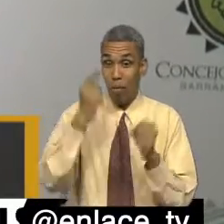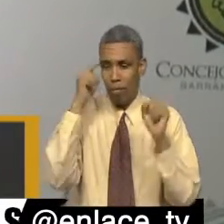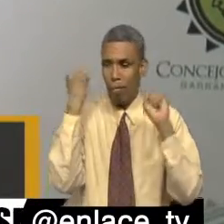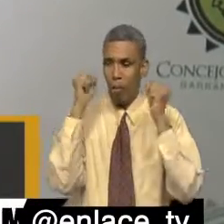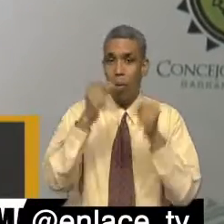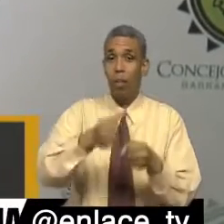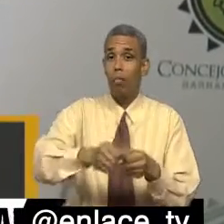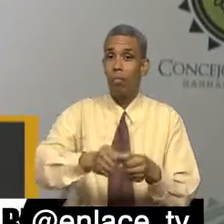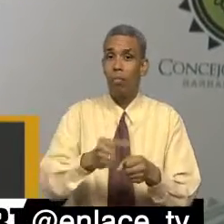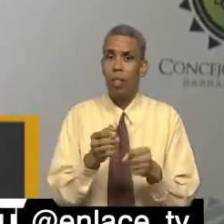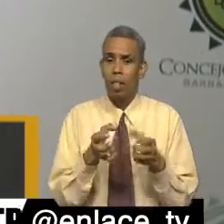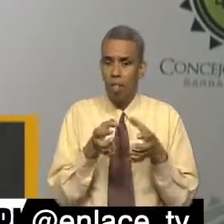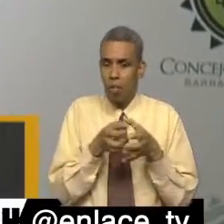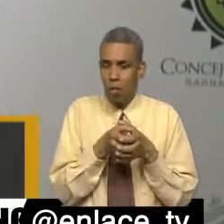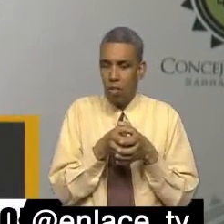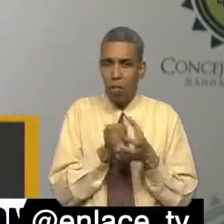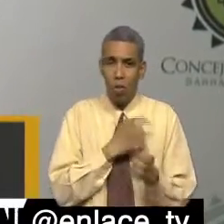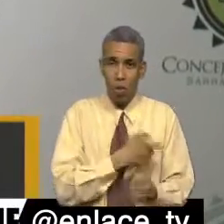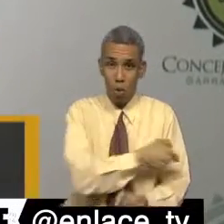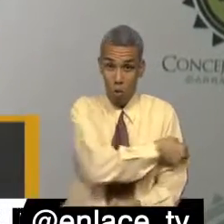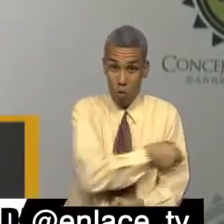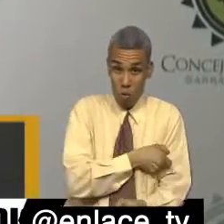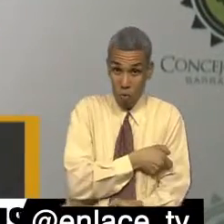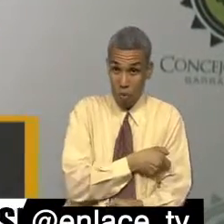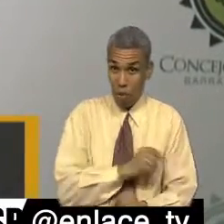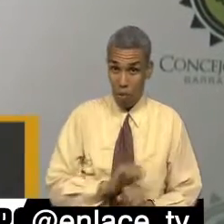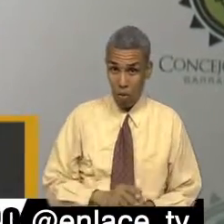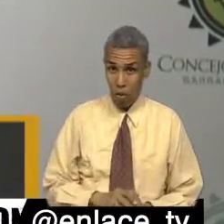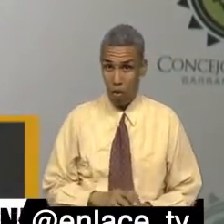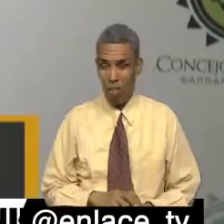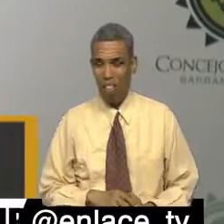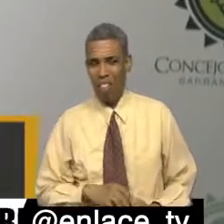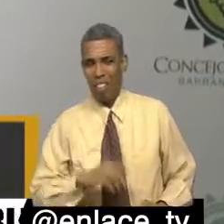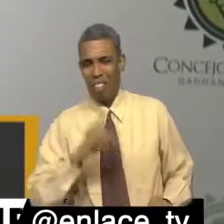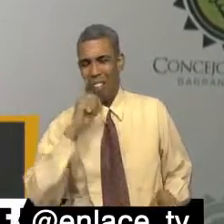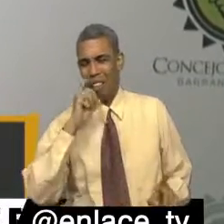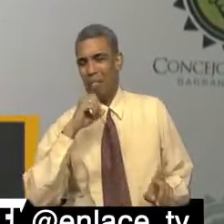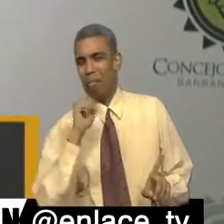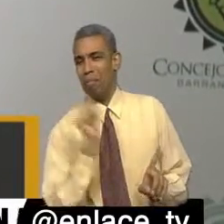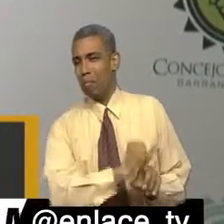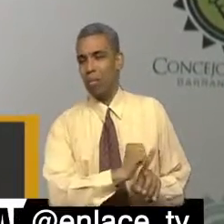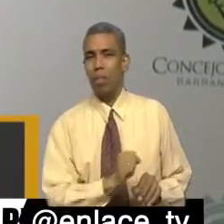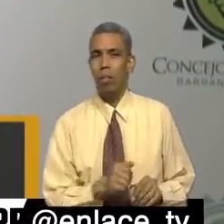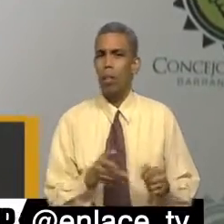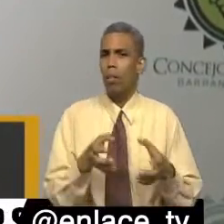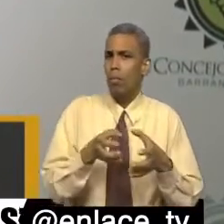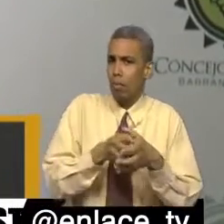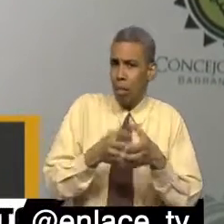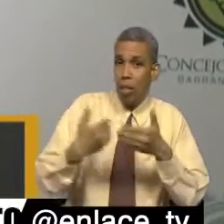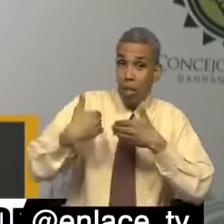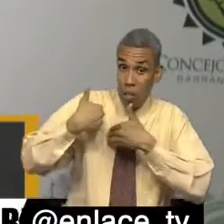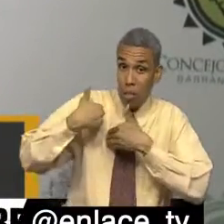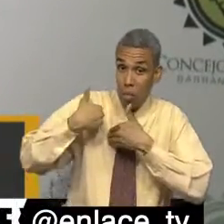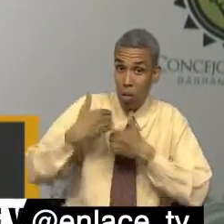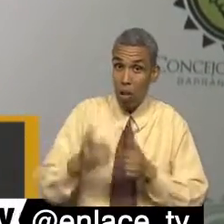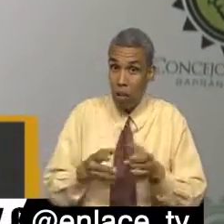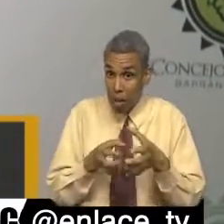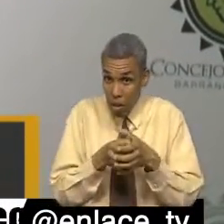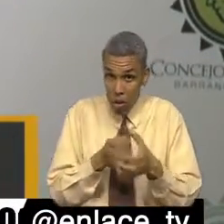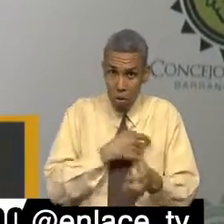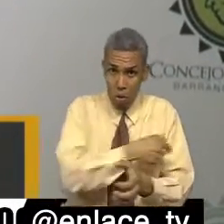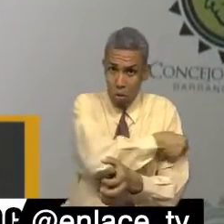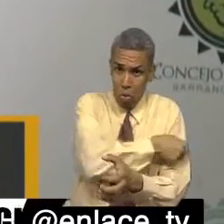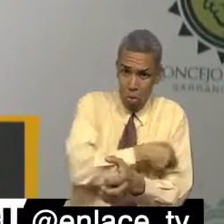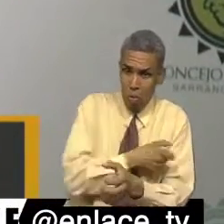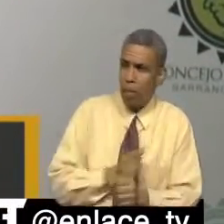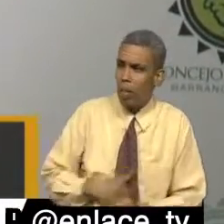Cívico Unidos por Ecopetrol como el vocero de Barranca Bermeja. Y lo desconoce porque ellos plantean tanto